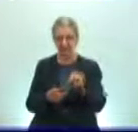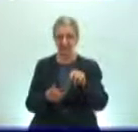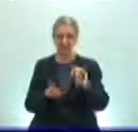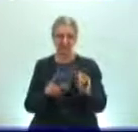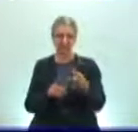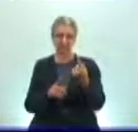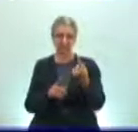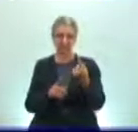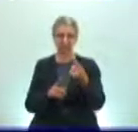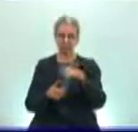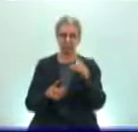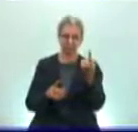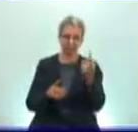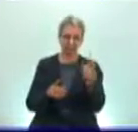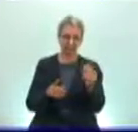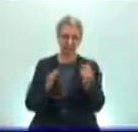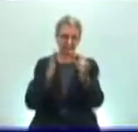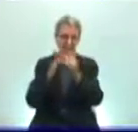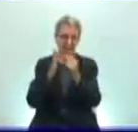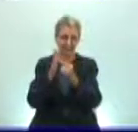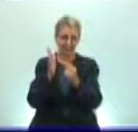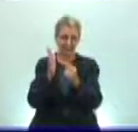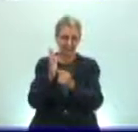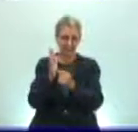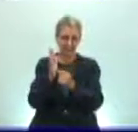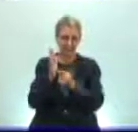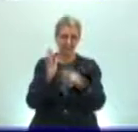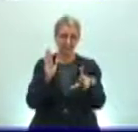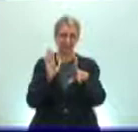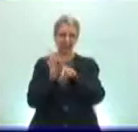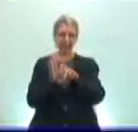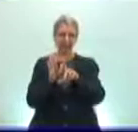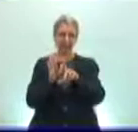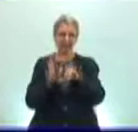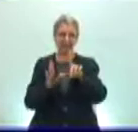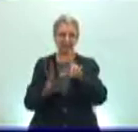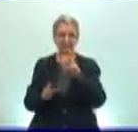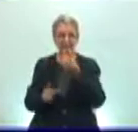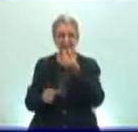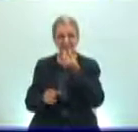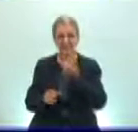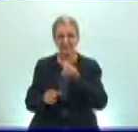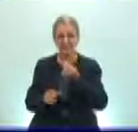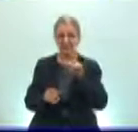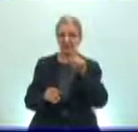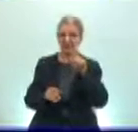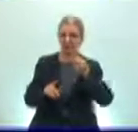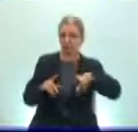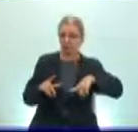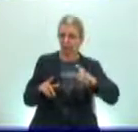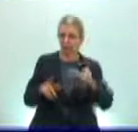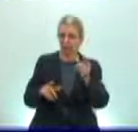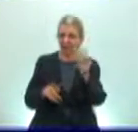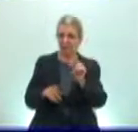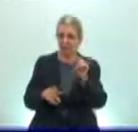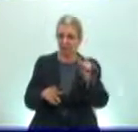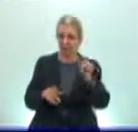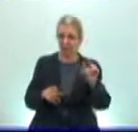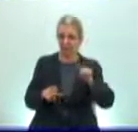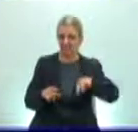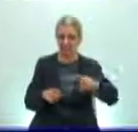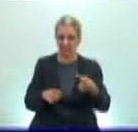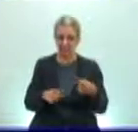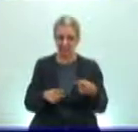la política leninista, sino que también a un culto a su personalidad. Después de la muerte de Stalin, asumió